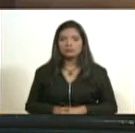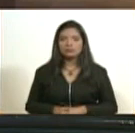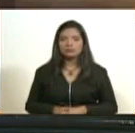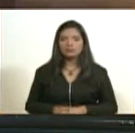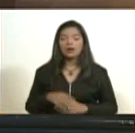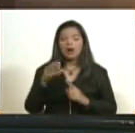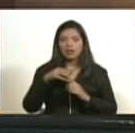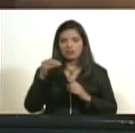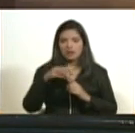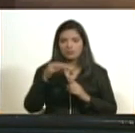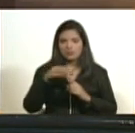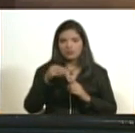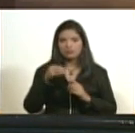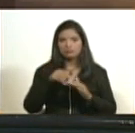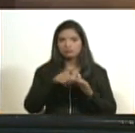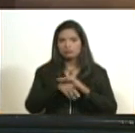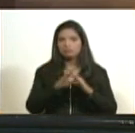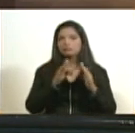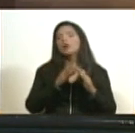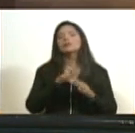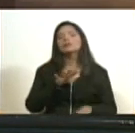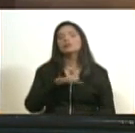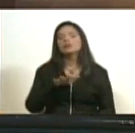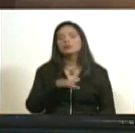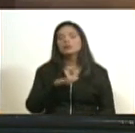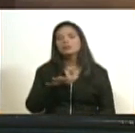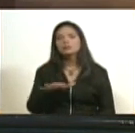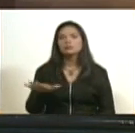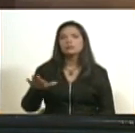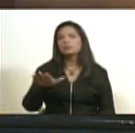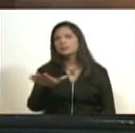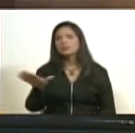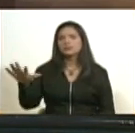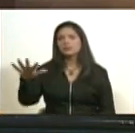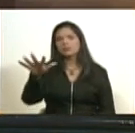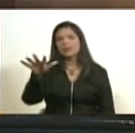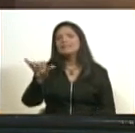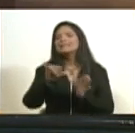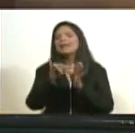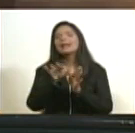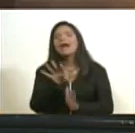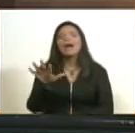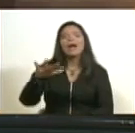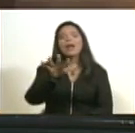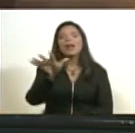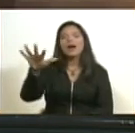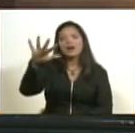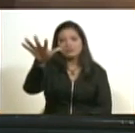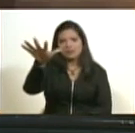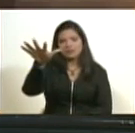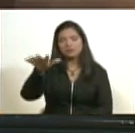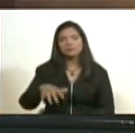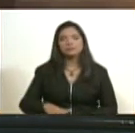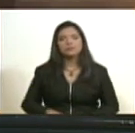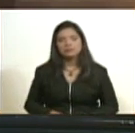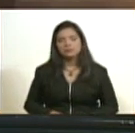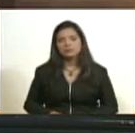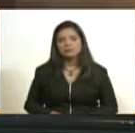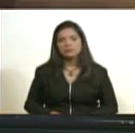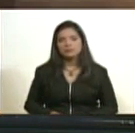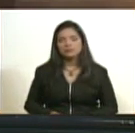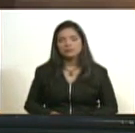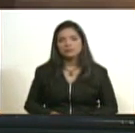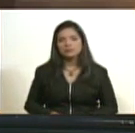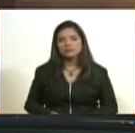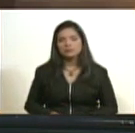Altamira, en la parte de la subida hacia el Ávila, hacia el Guarayra Repano, pido excusas,